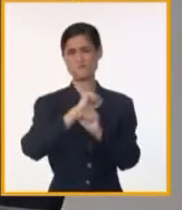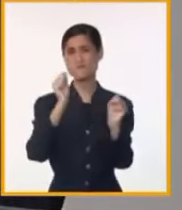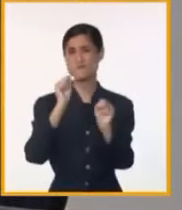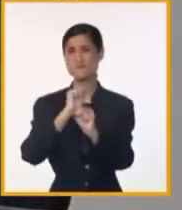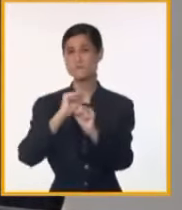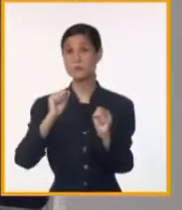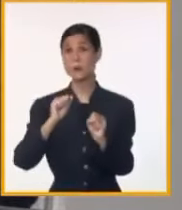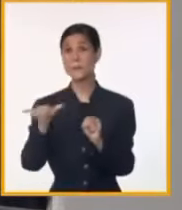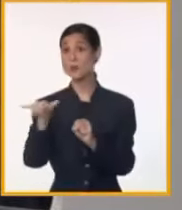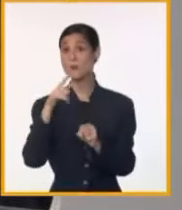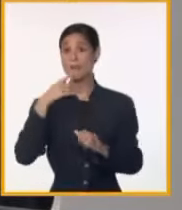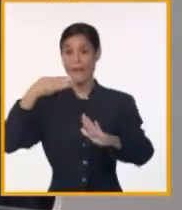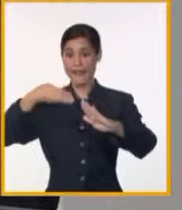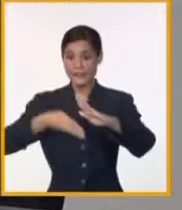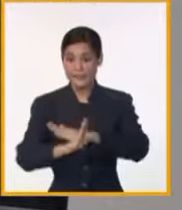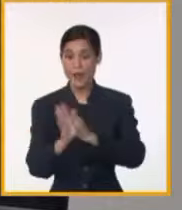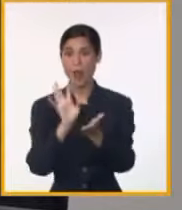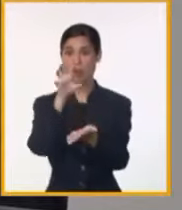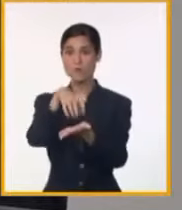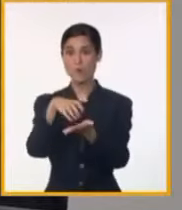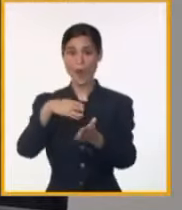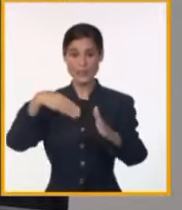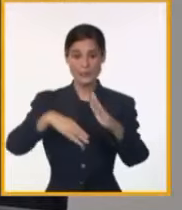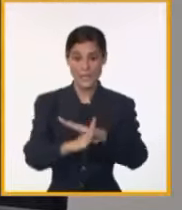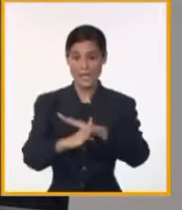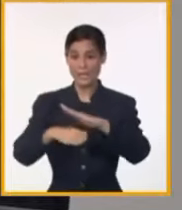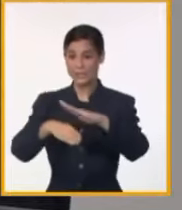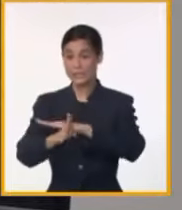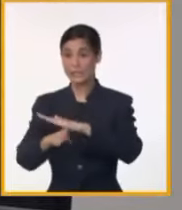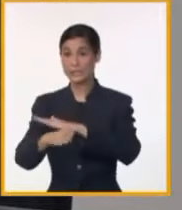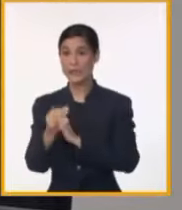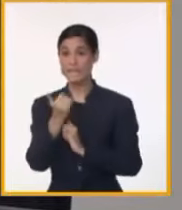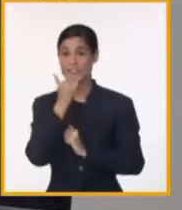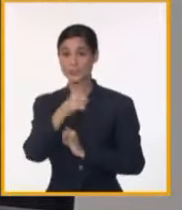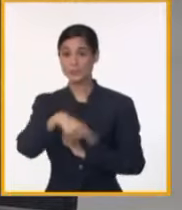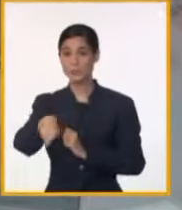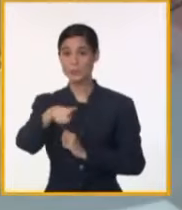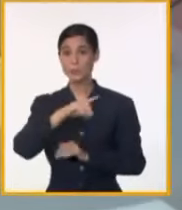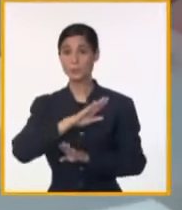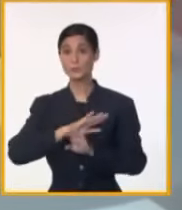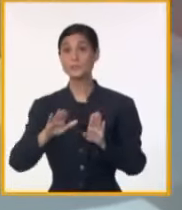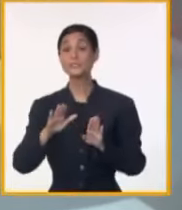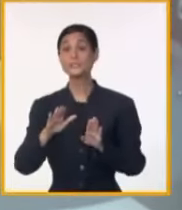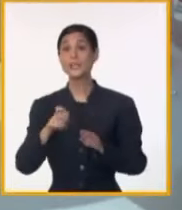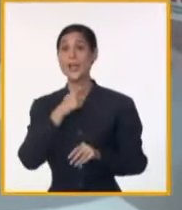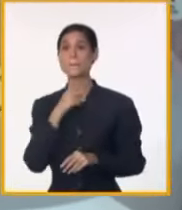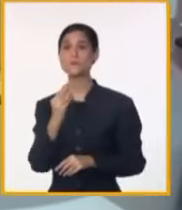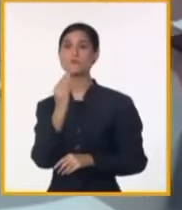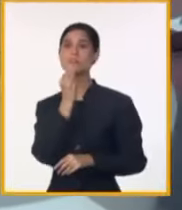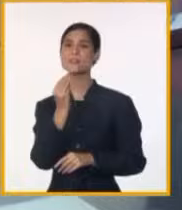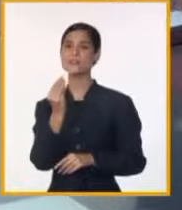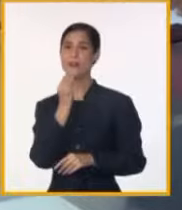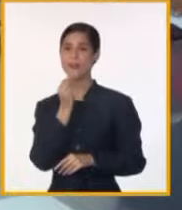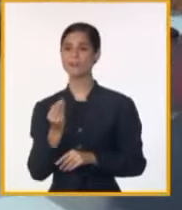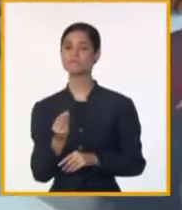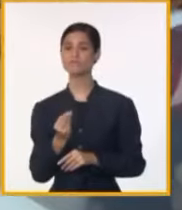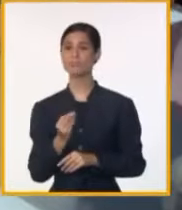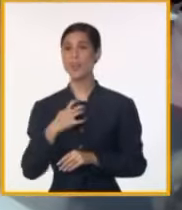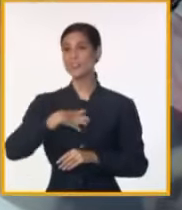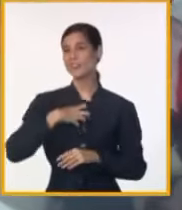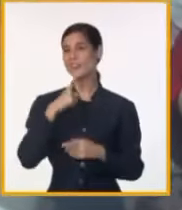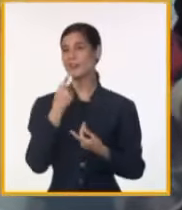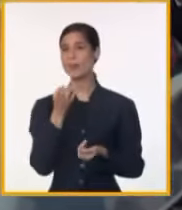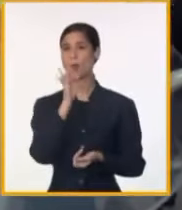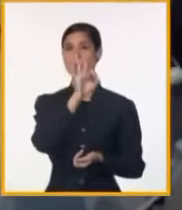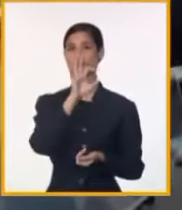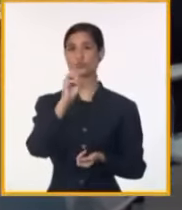terreno desgastarse Israel tiene oficialmente reconocido casi 800 Muertos hoy le mataron dos